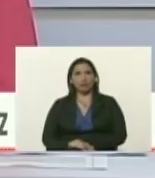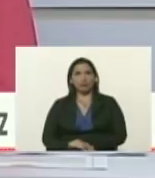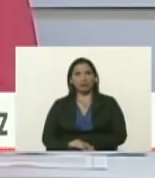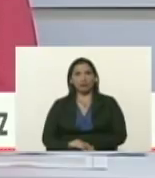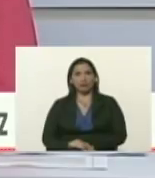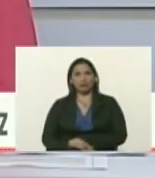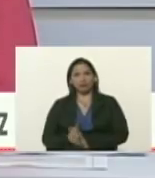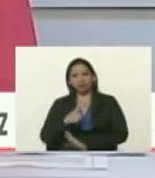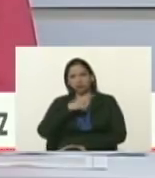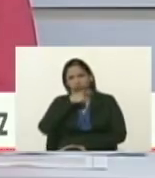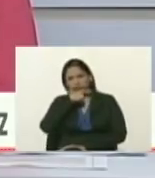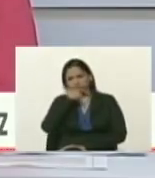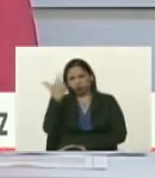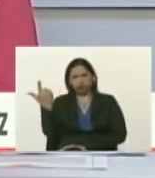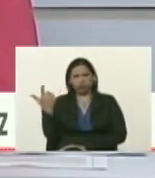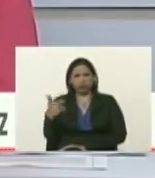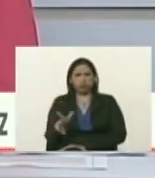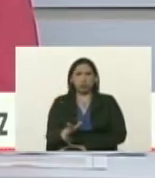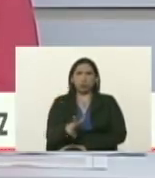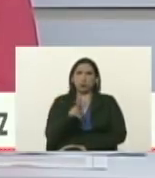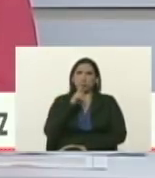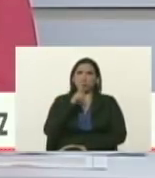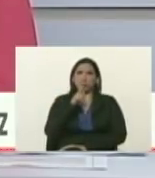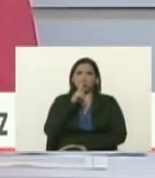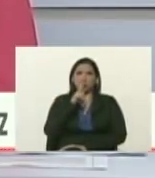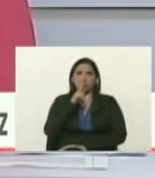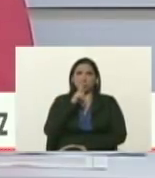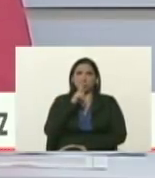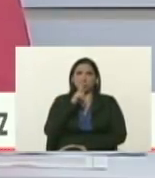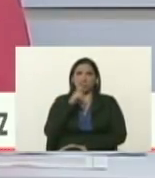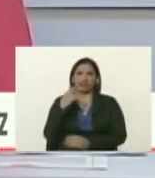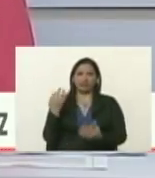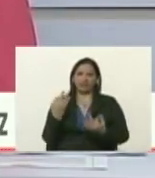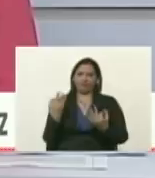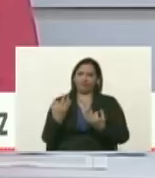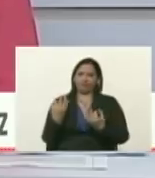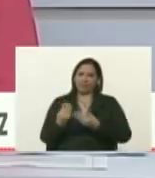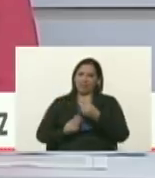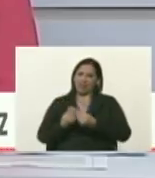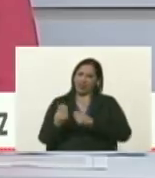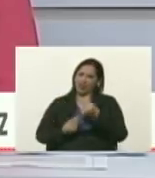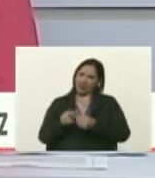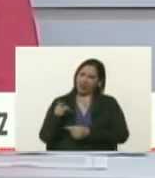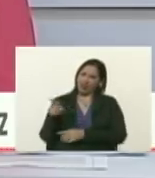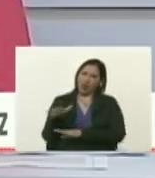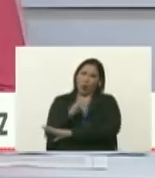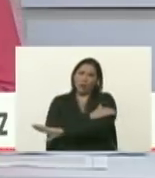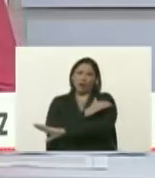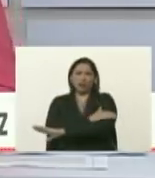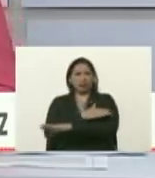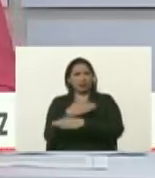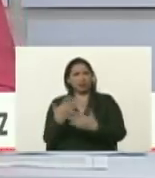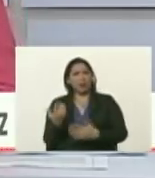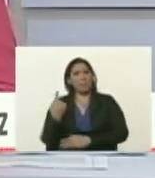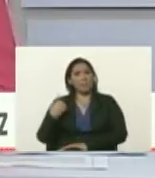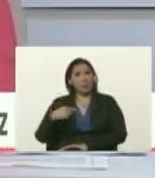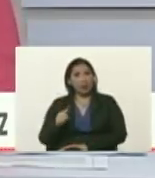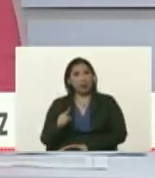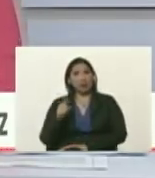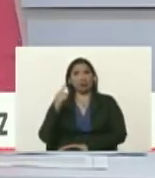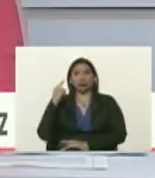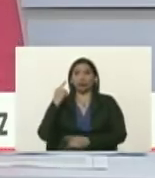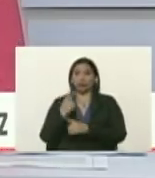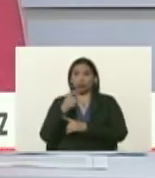vulgar. Es muy vulgar realmente lo que están haciendo. Pero tenemos entonces que